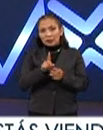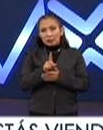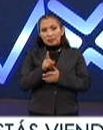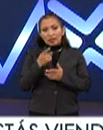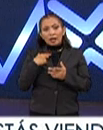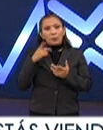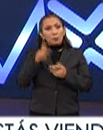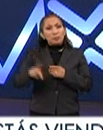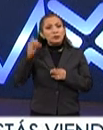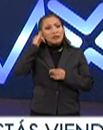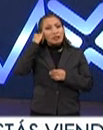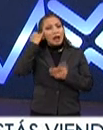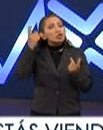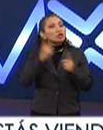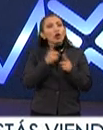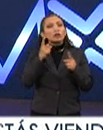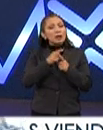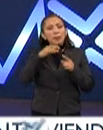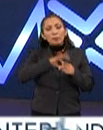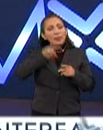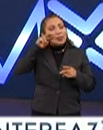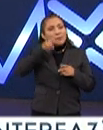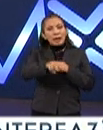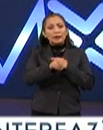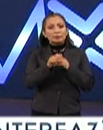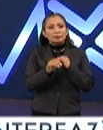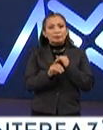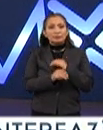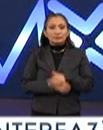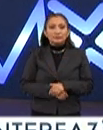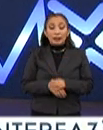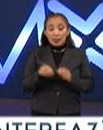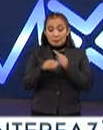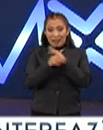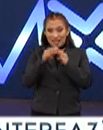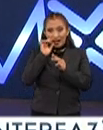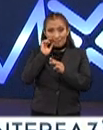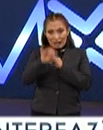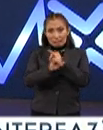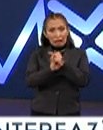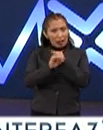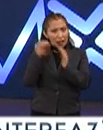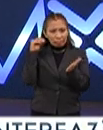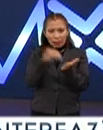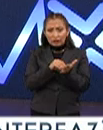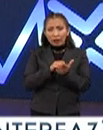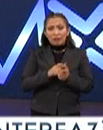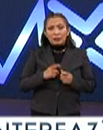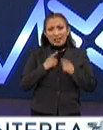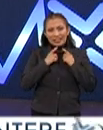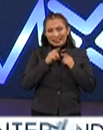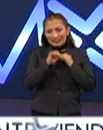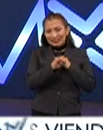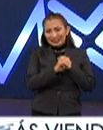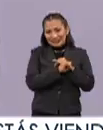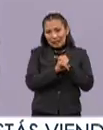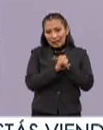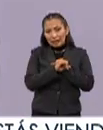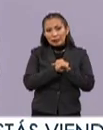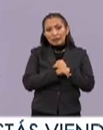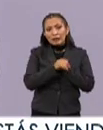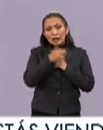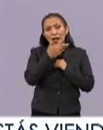Pueblos Indígenas. Rápido, ¿dónde pueden acceder a este material? Sí, el material está en línea. Sí. La dirección electrónica